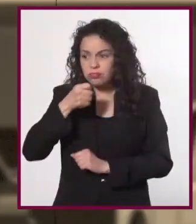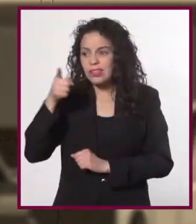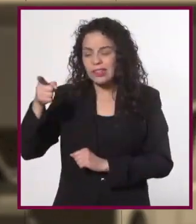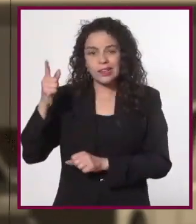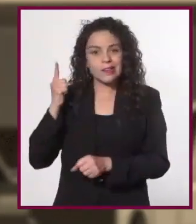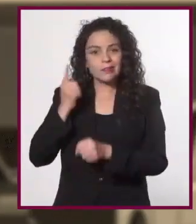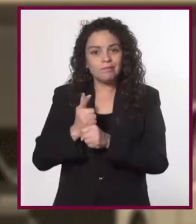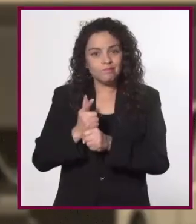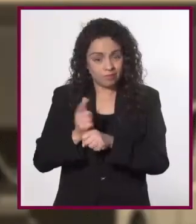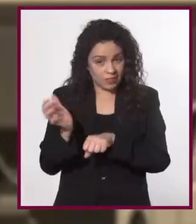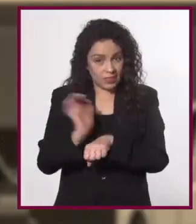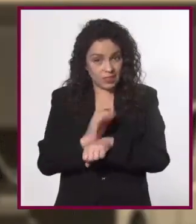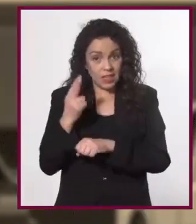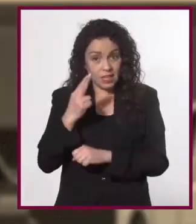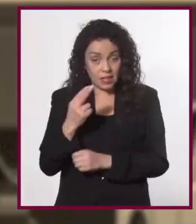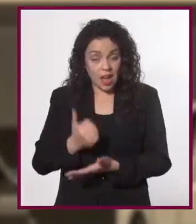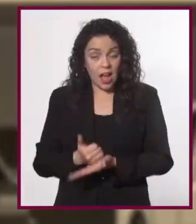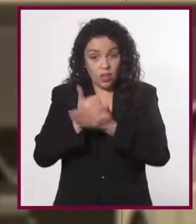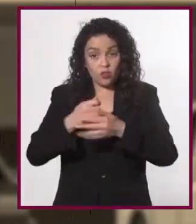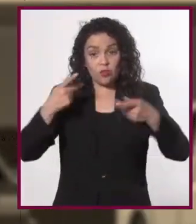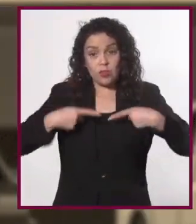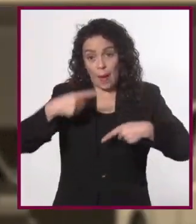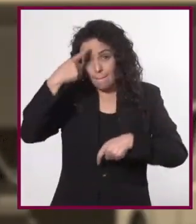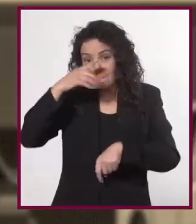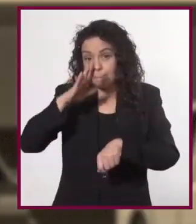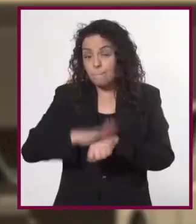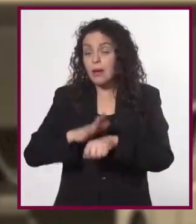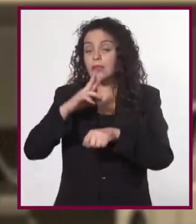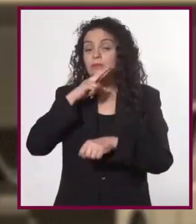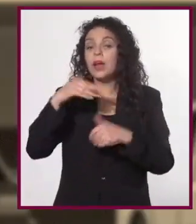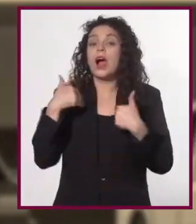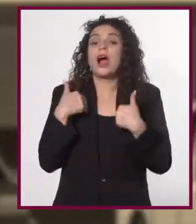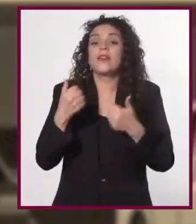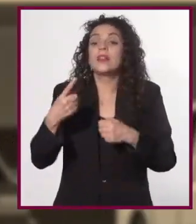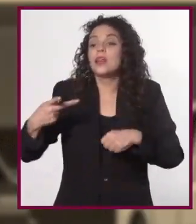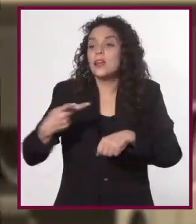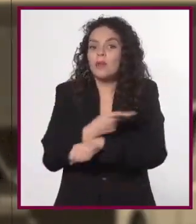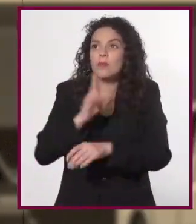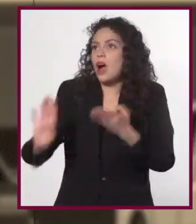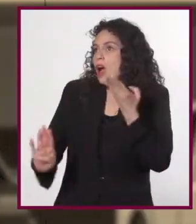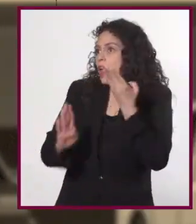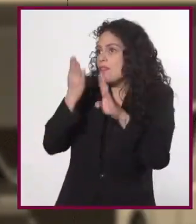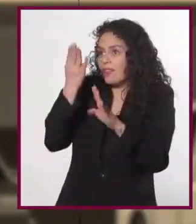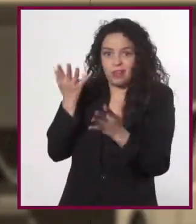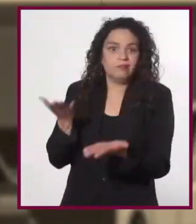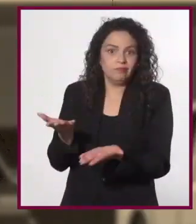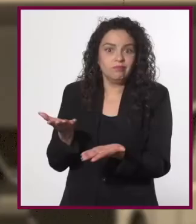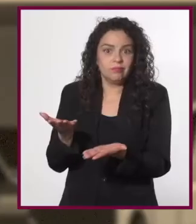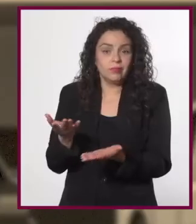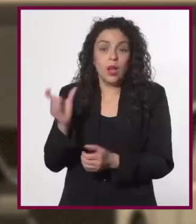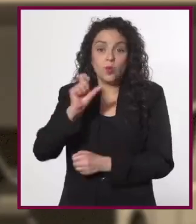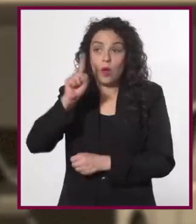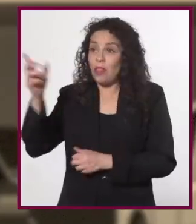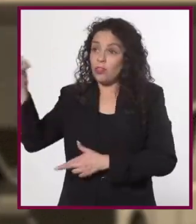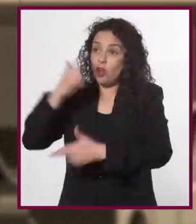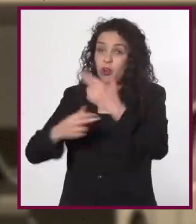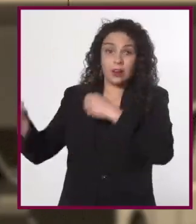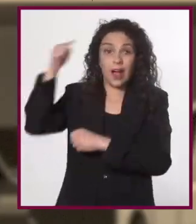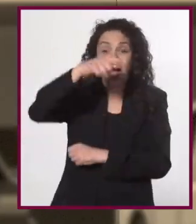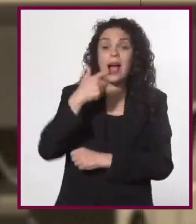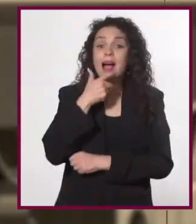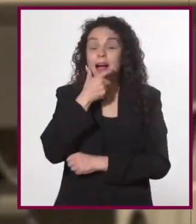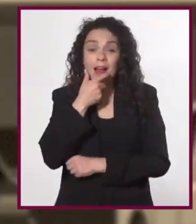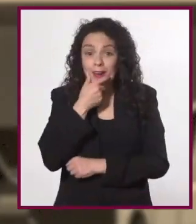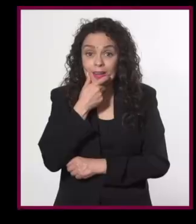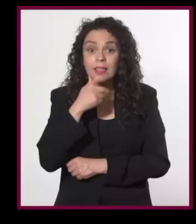cine debía ser utilizado para ayudar a las personas a comprender mejor lo que pasaba en el mundo. Cuando regresó a Inglaterra,